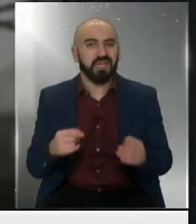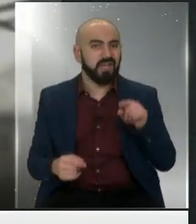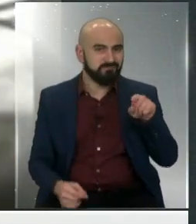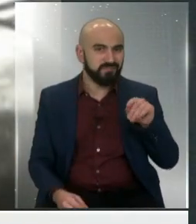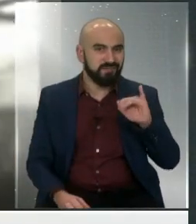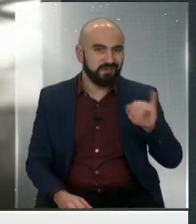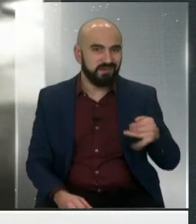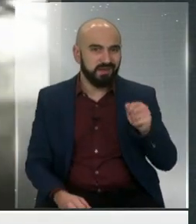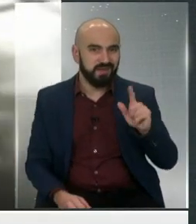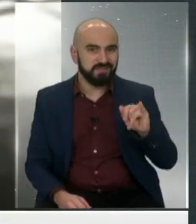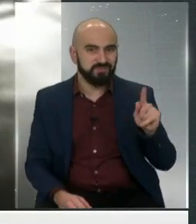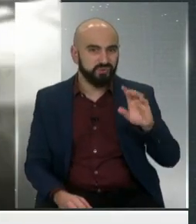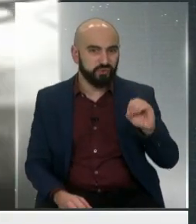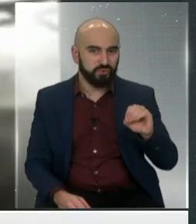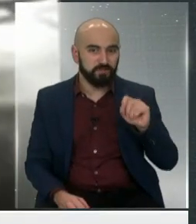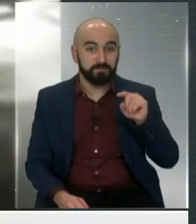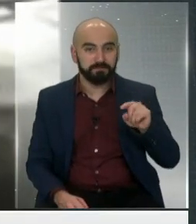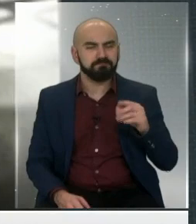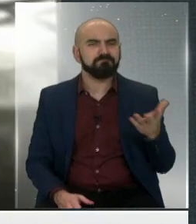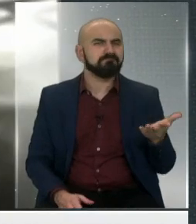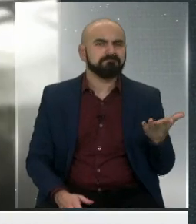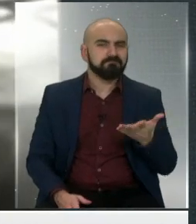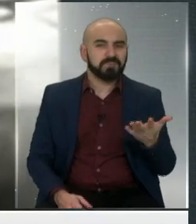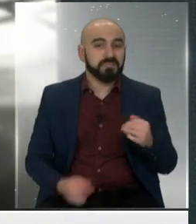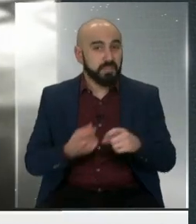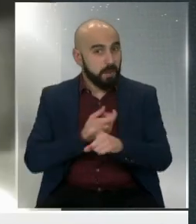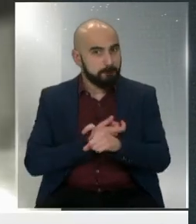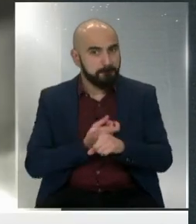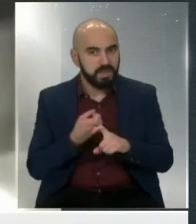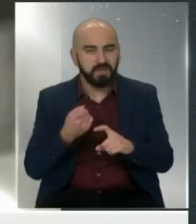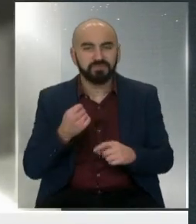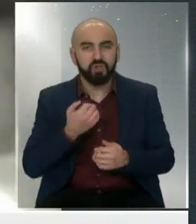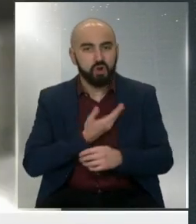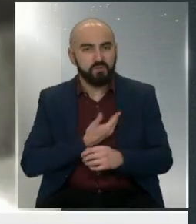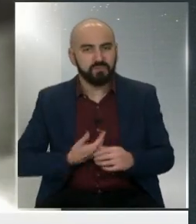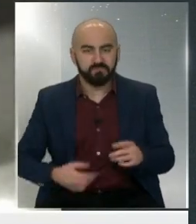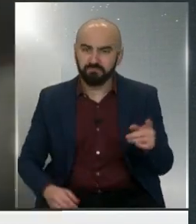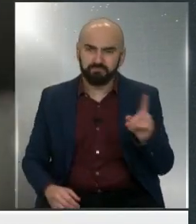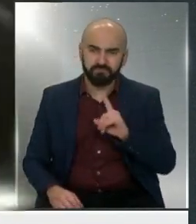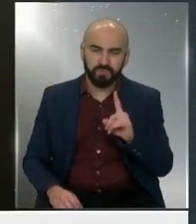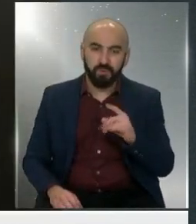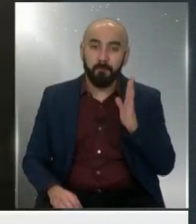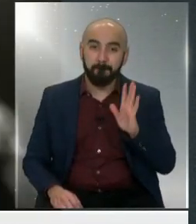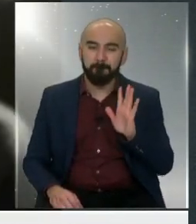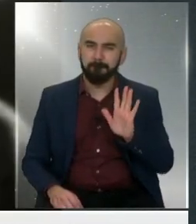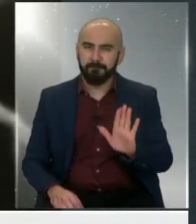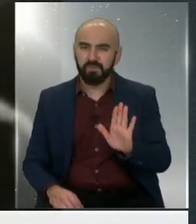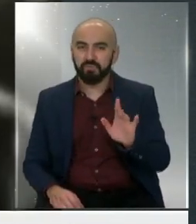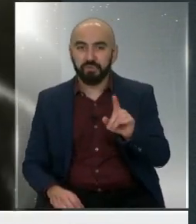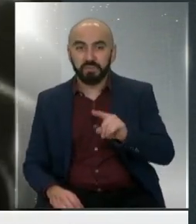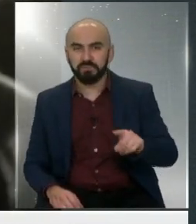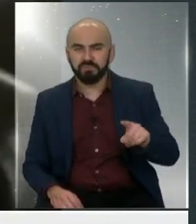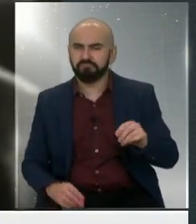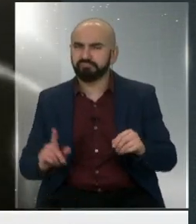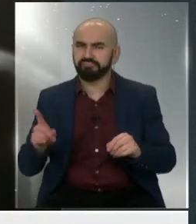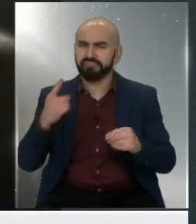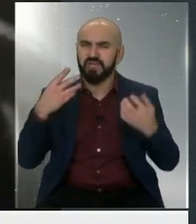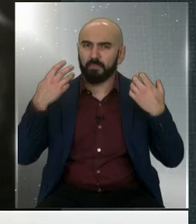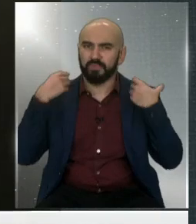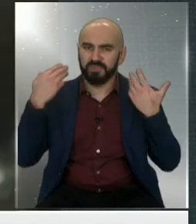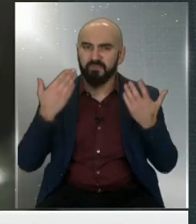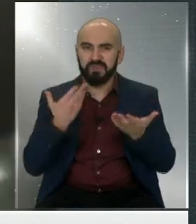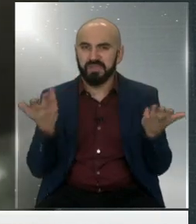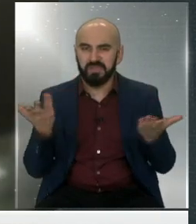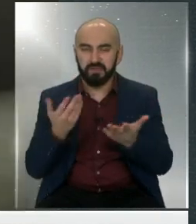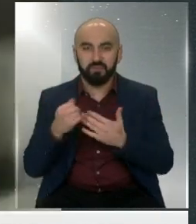Jalisco. Si bien aseguran que esta amenaza no es contra el gobierno, se les apunta como el principal responsable de un atentado en la Ciudad de